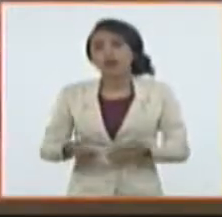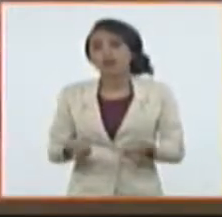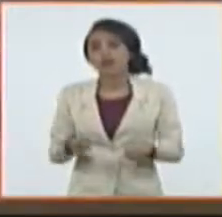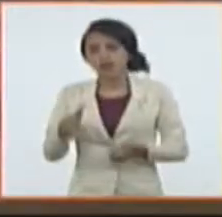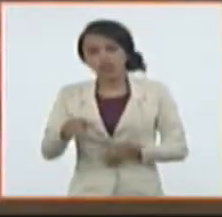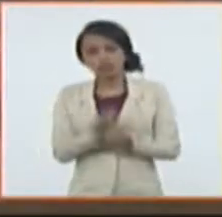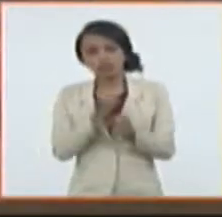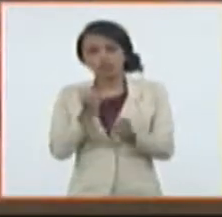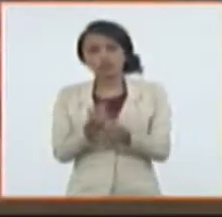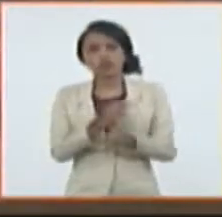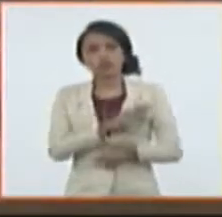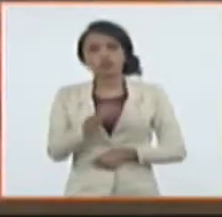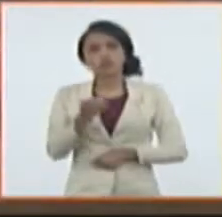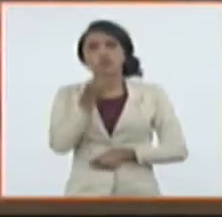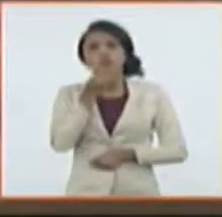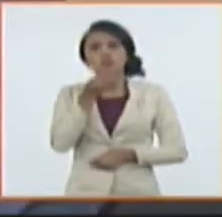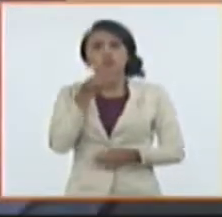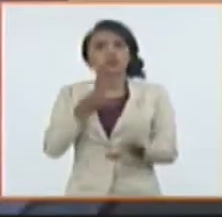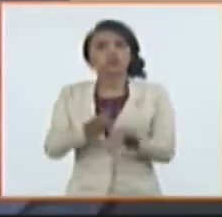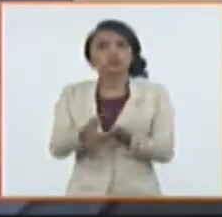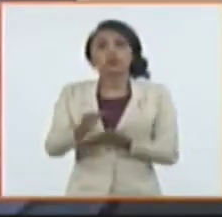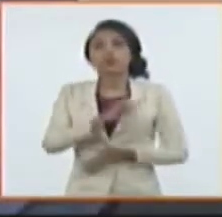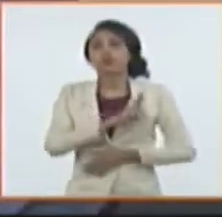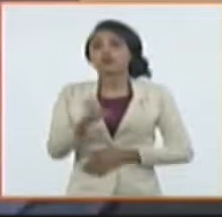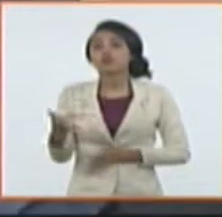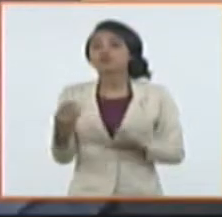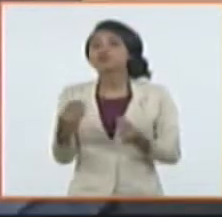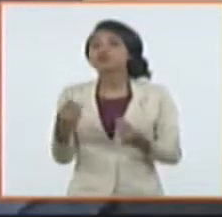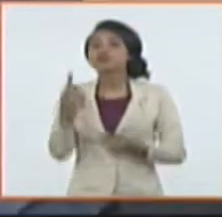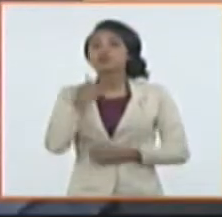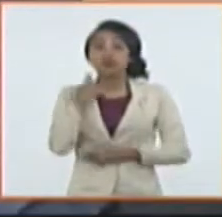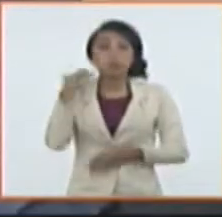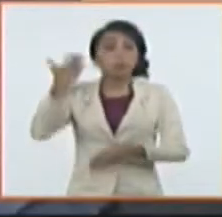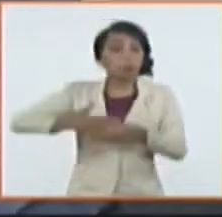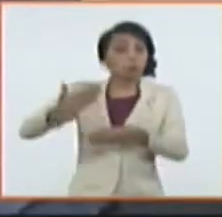revolucionaria que ha podido mantener la revolución durante tantos años a pesar del bloqueo.